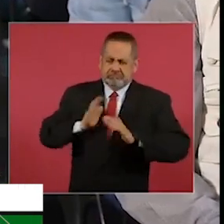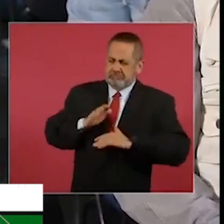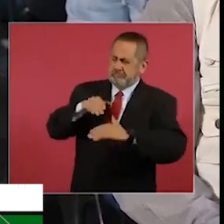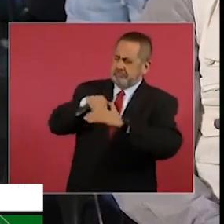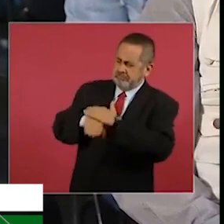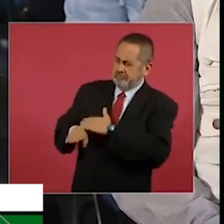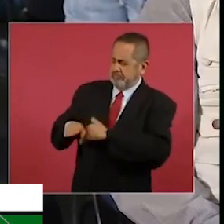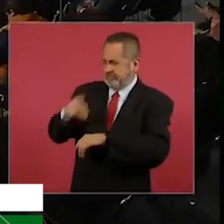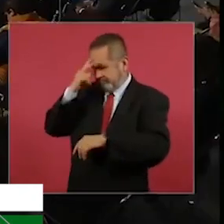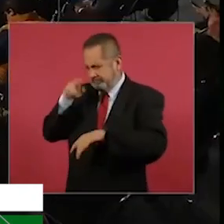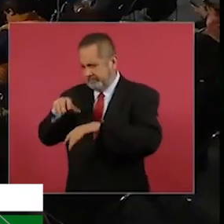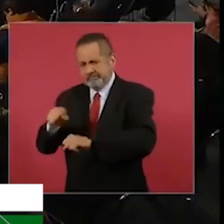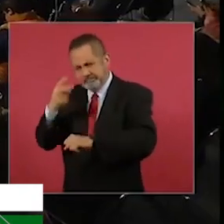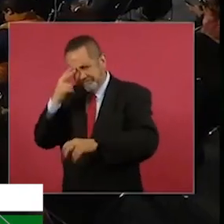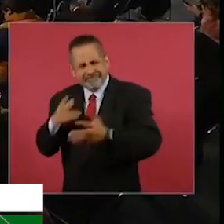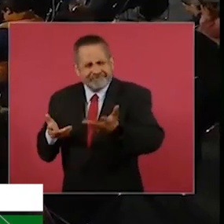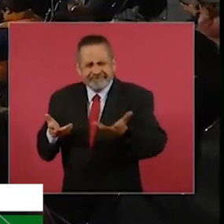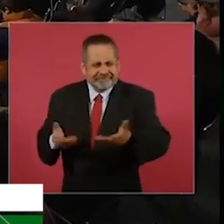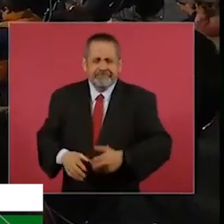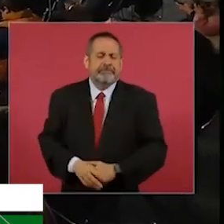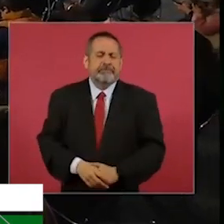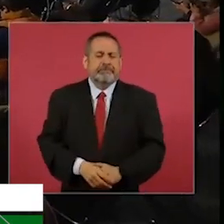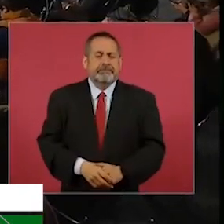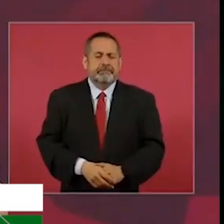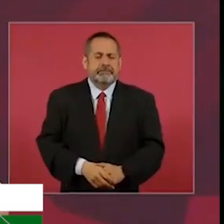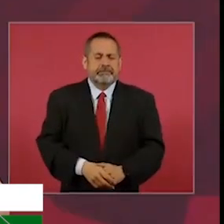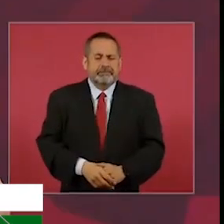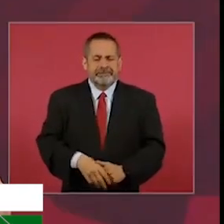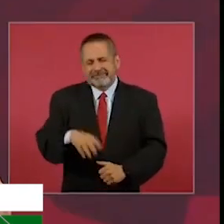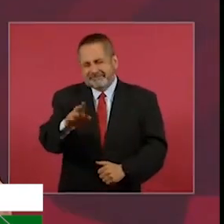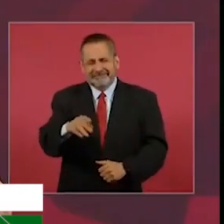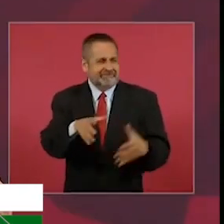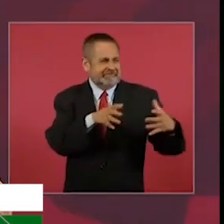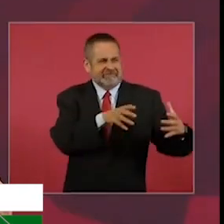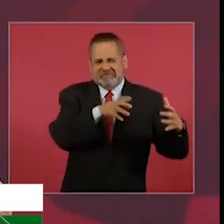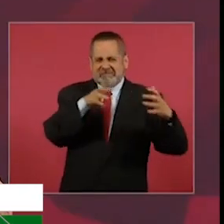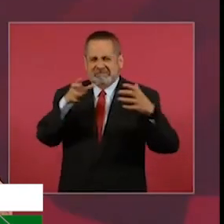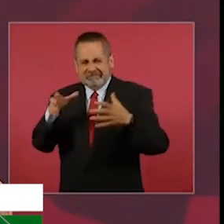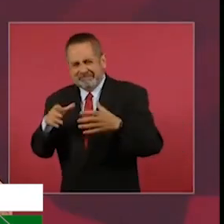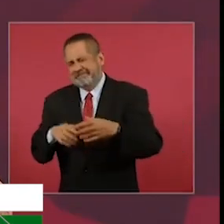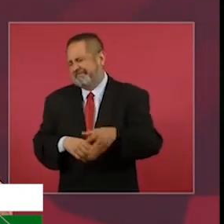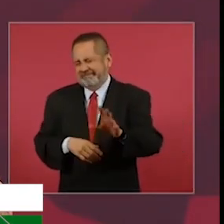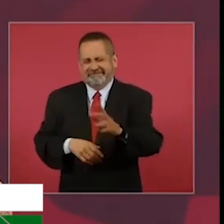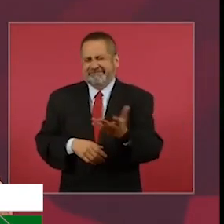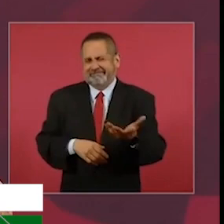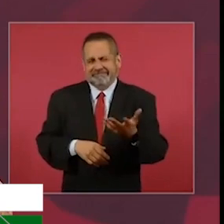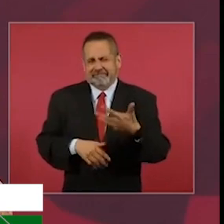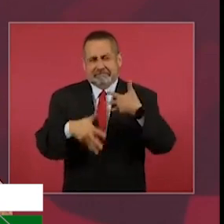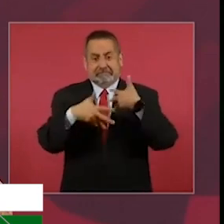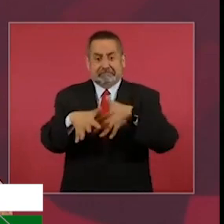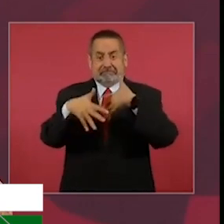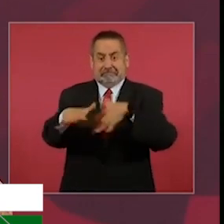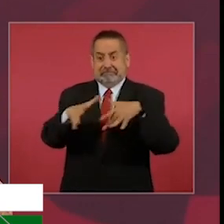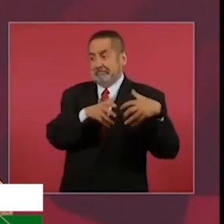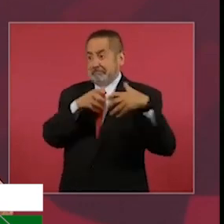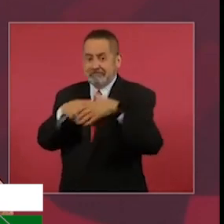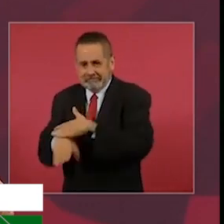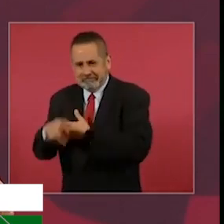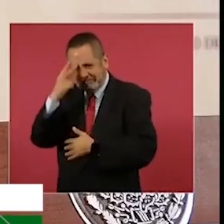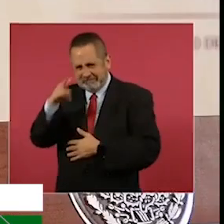Unidos. Indicó que es una práctica recurrente entre ambos países y descartó que afecte la soberanía del país. Son